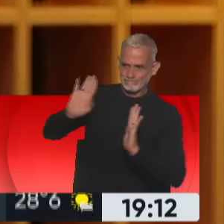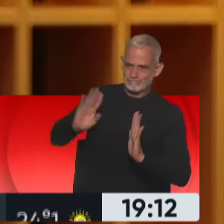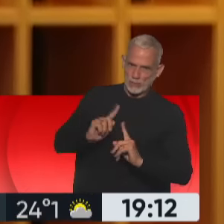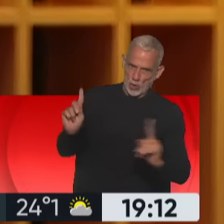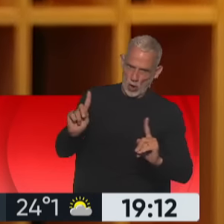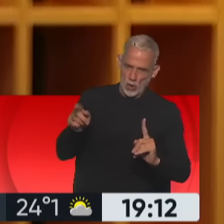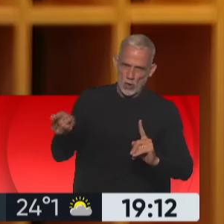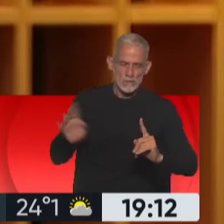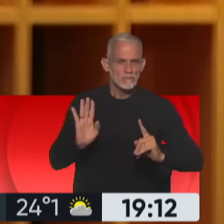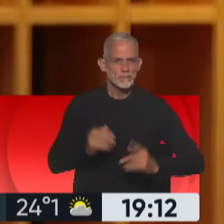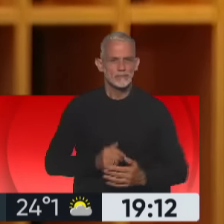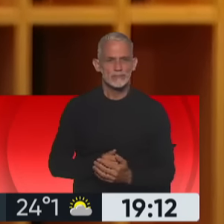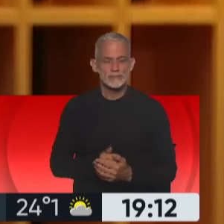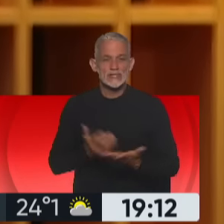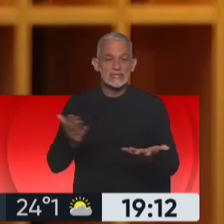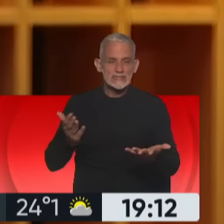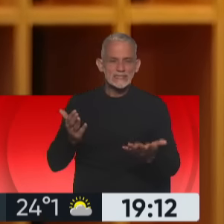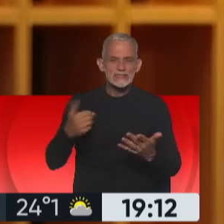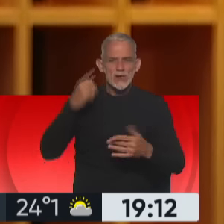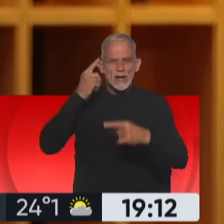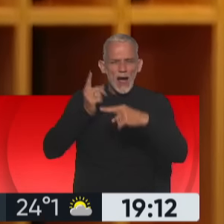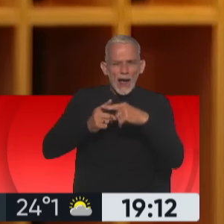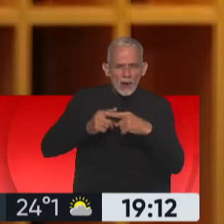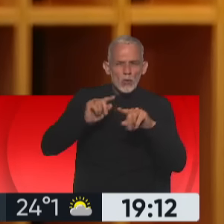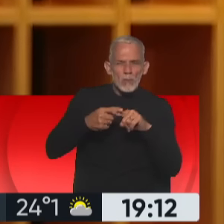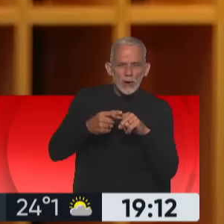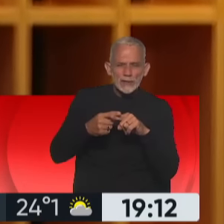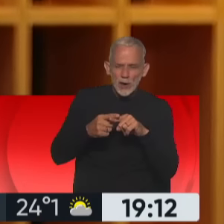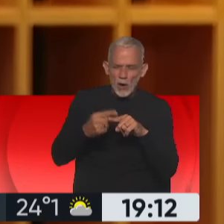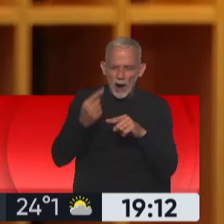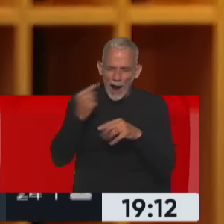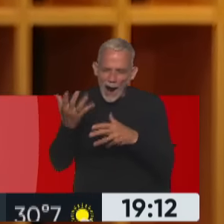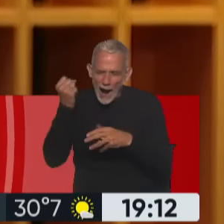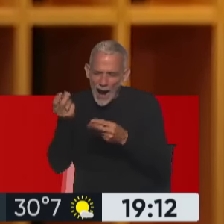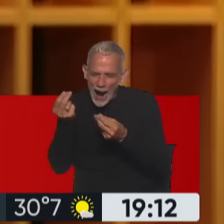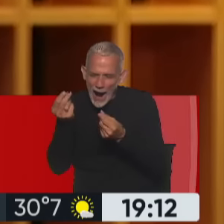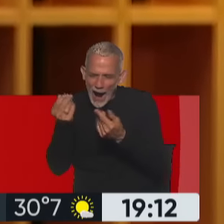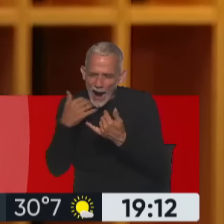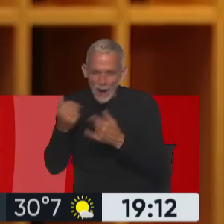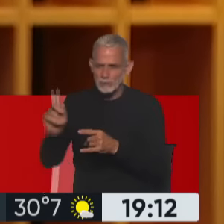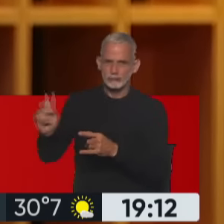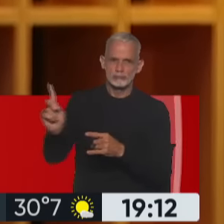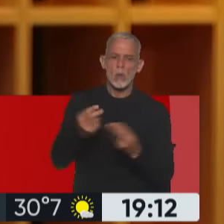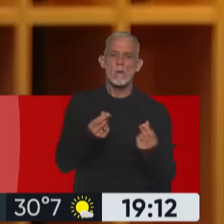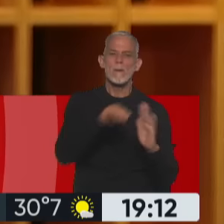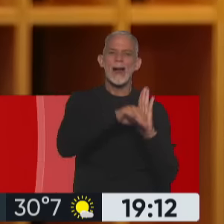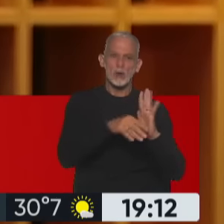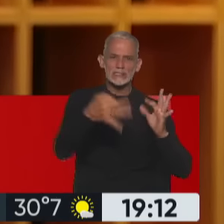usemos. Nunca el cálculo político utilitarista va a estar por encima de los valores.